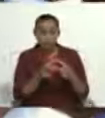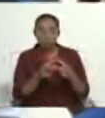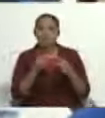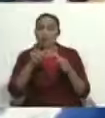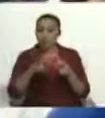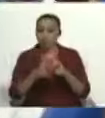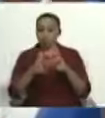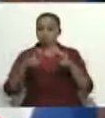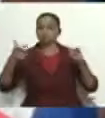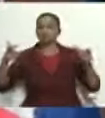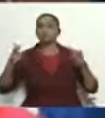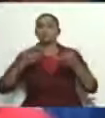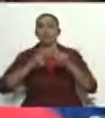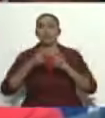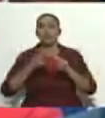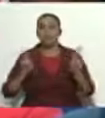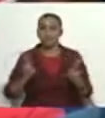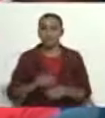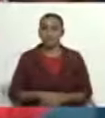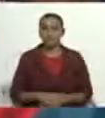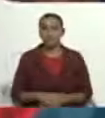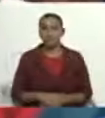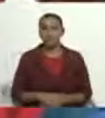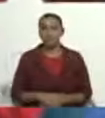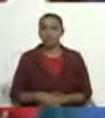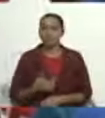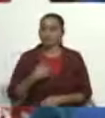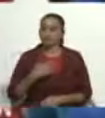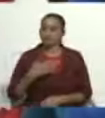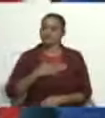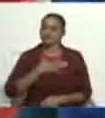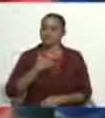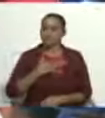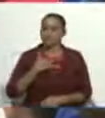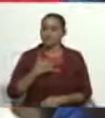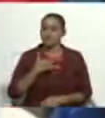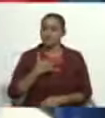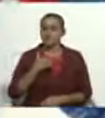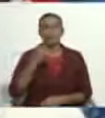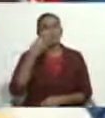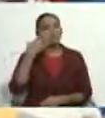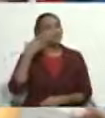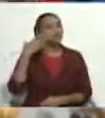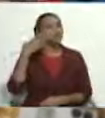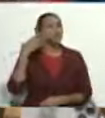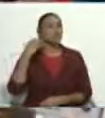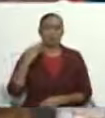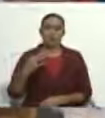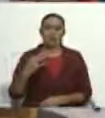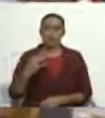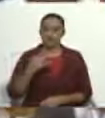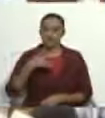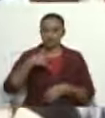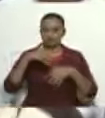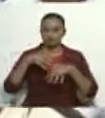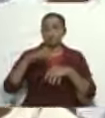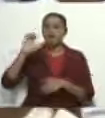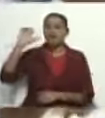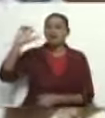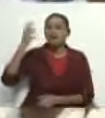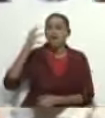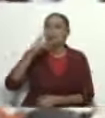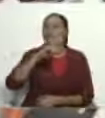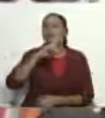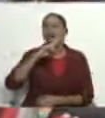hermanas, de verdad me siento orgulloso y contento de haber caminado en este sol sabroso. Valió la